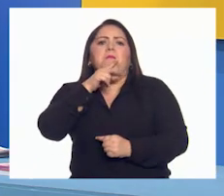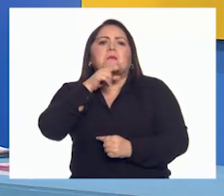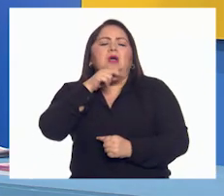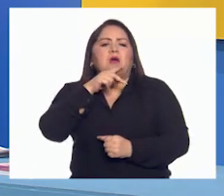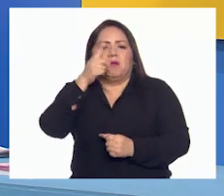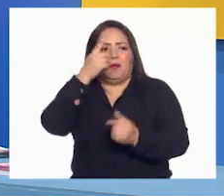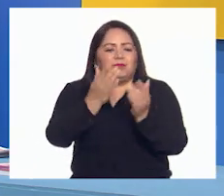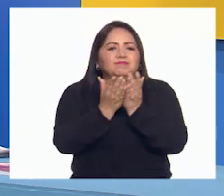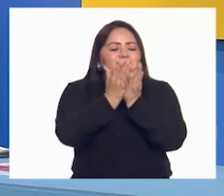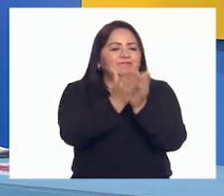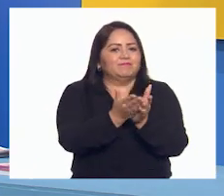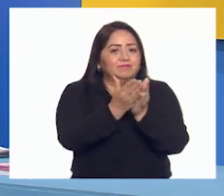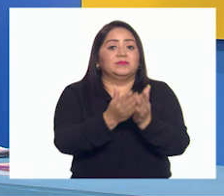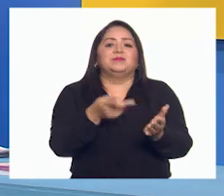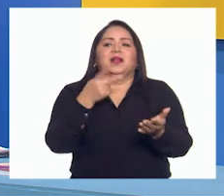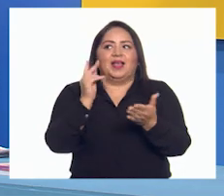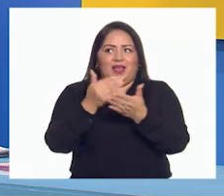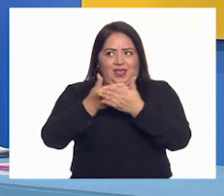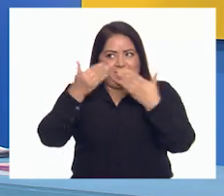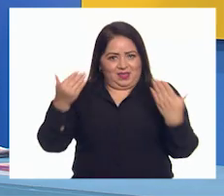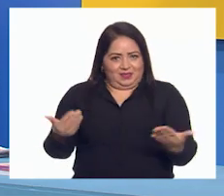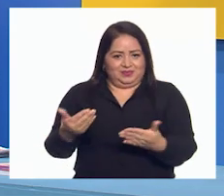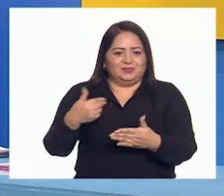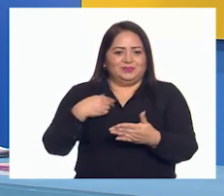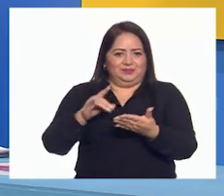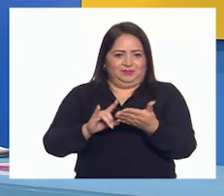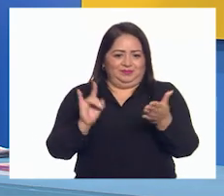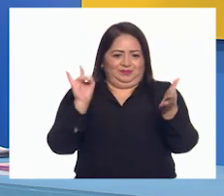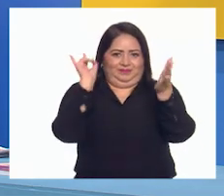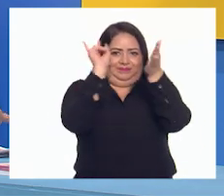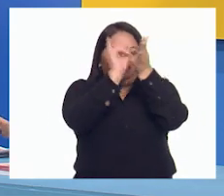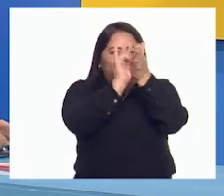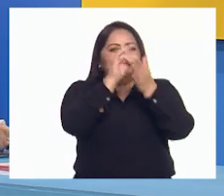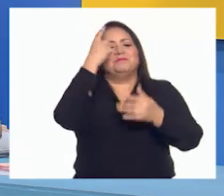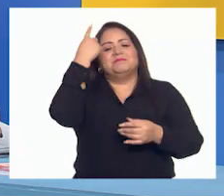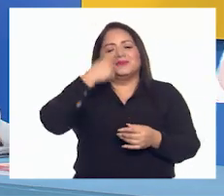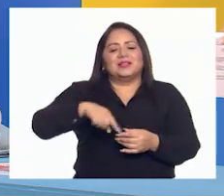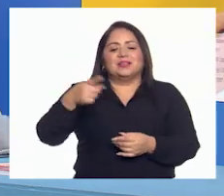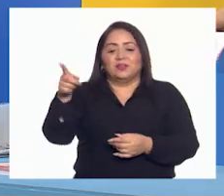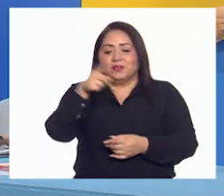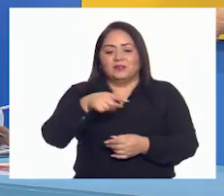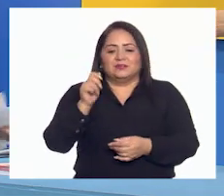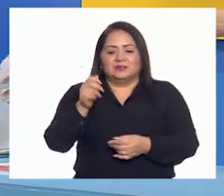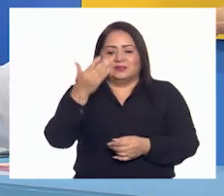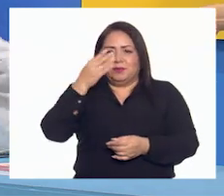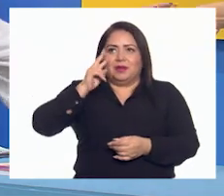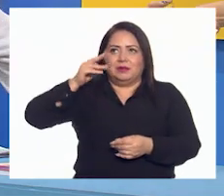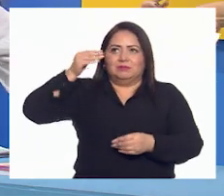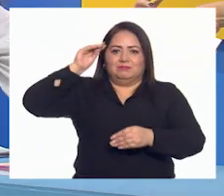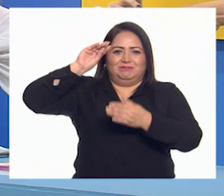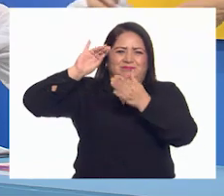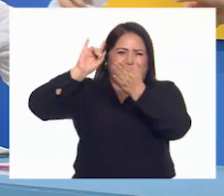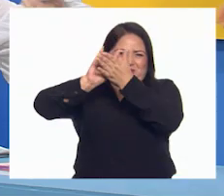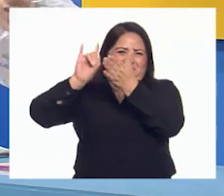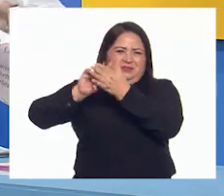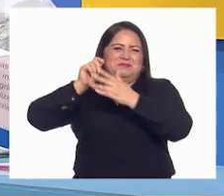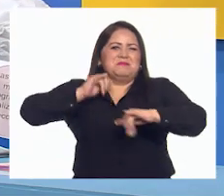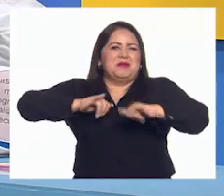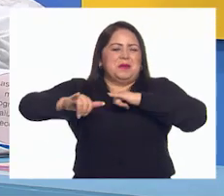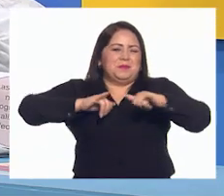técnicas de navegación. Ahora sí, déjame pegarlas para que estén a los costados de nuestro mapa, que